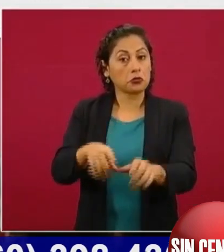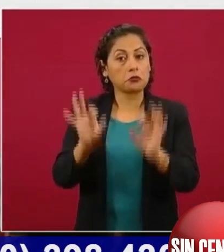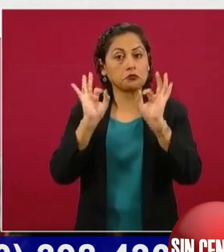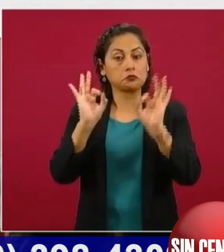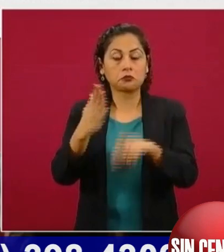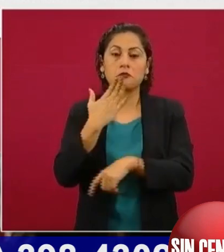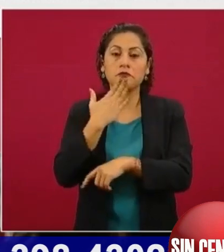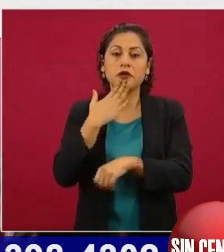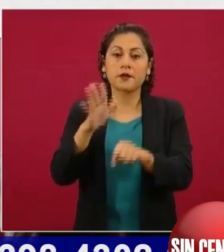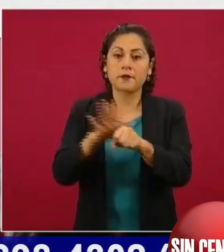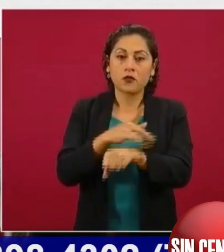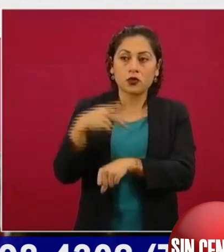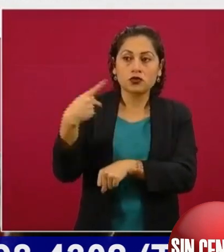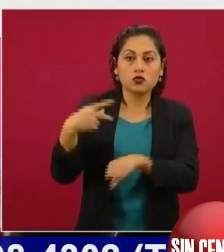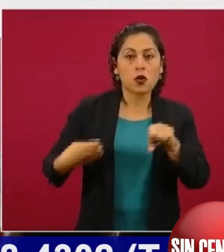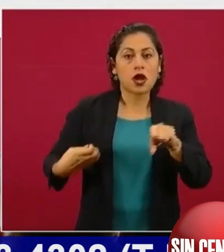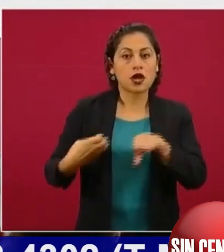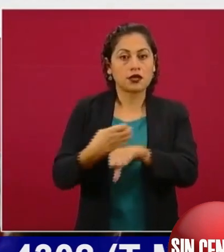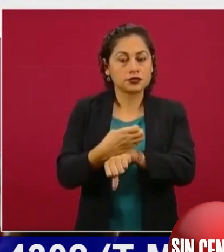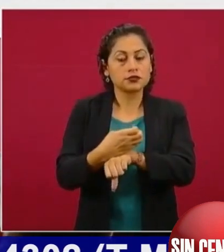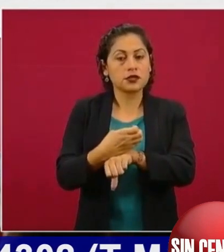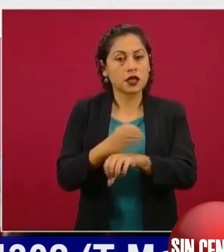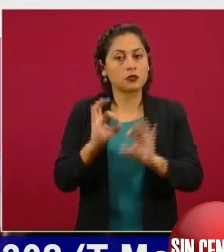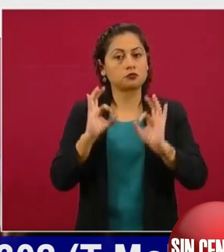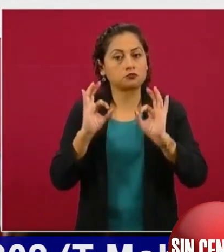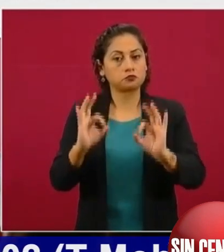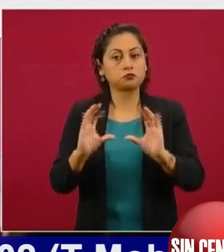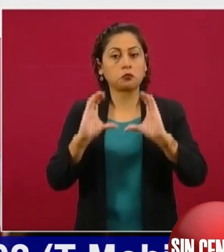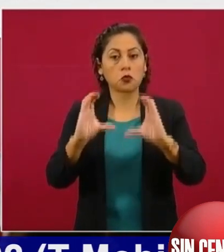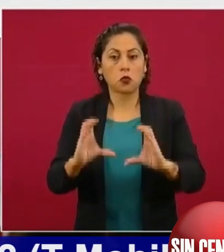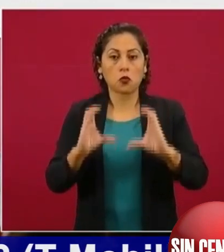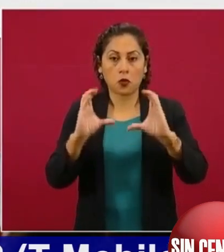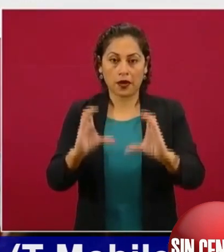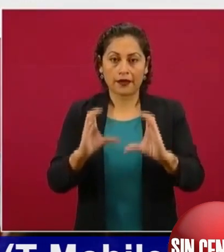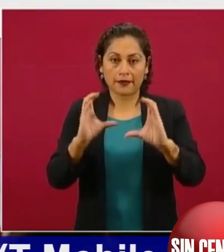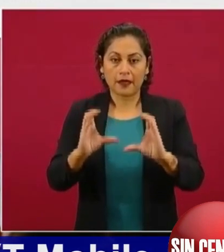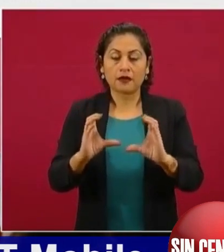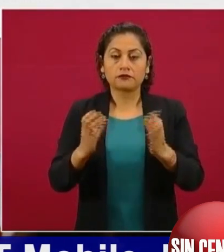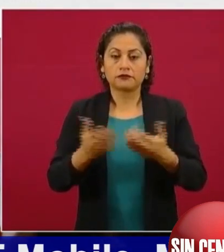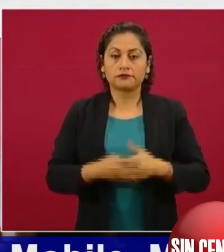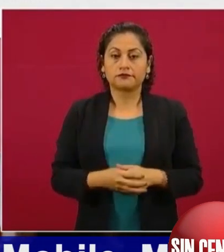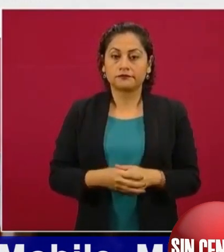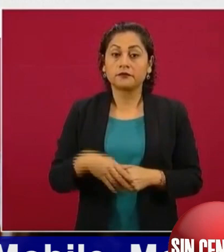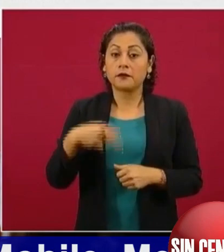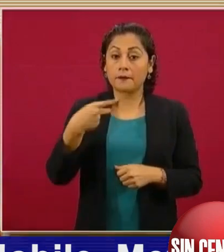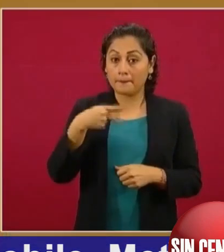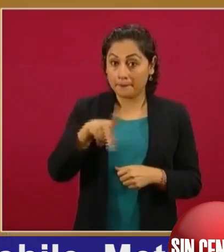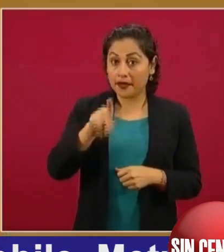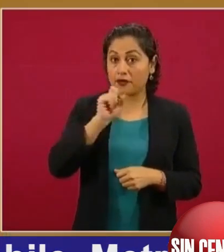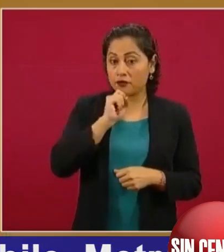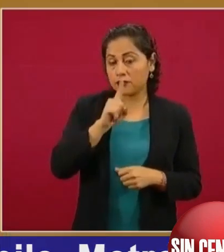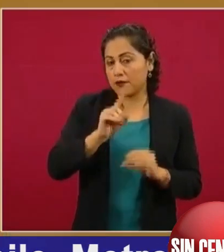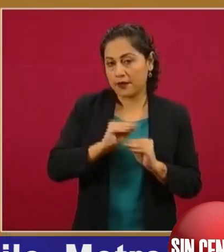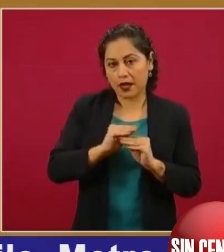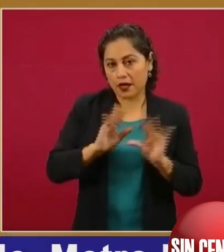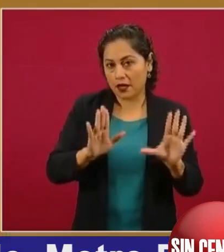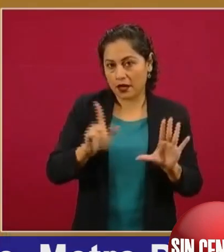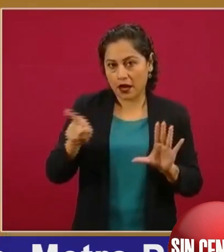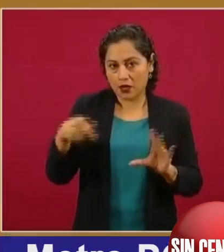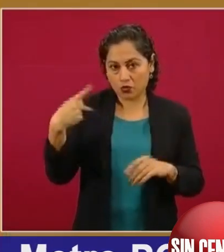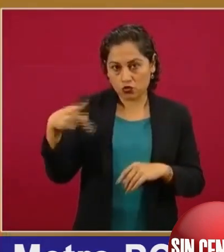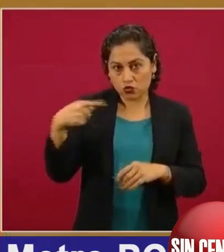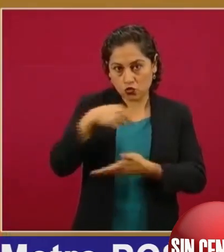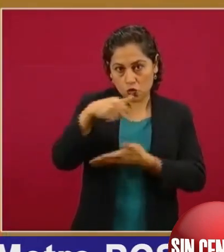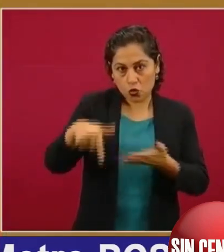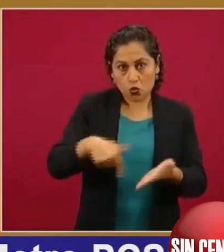una regulación muy cuidadosa del confinamiento, pero también ventajas que tiene en términos demográficos por